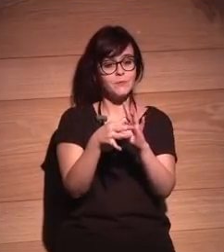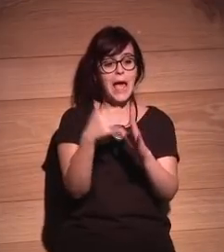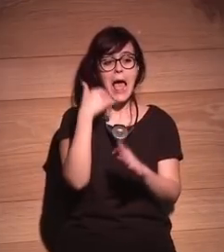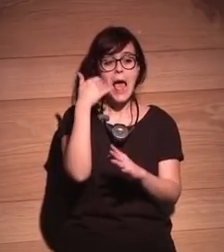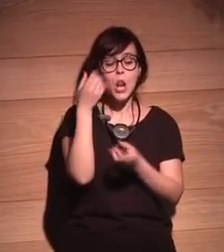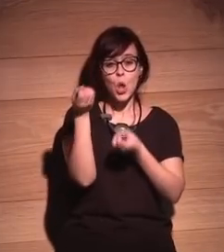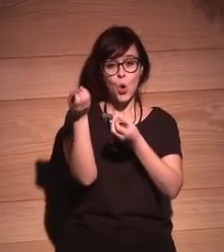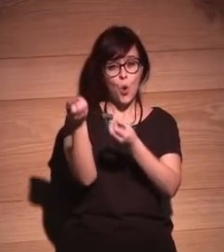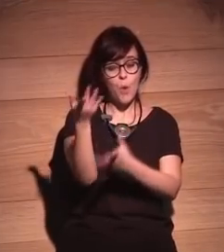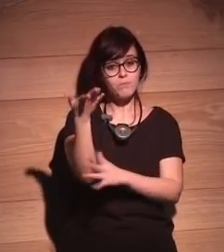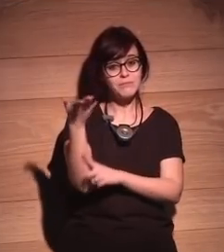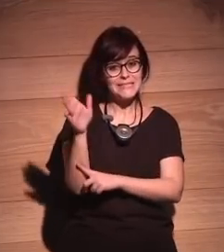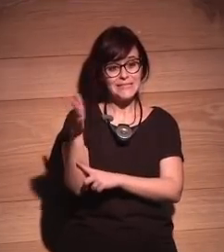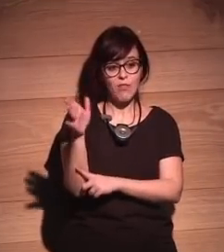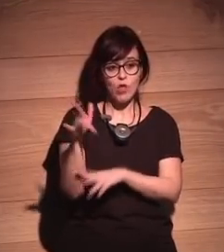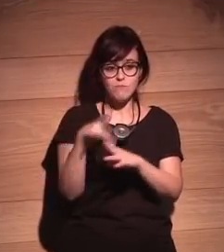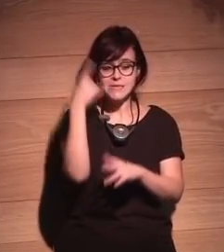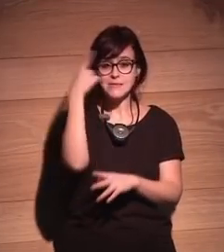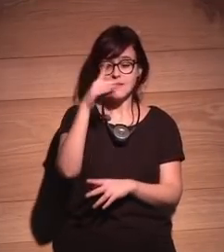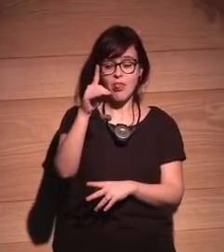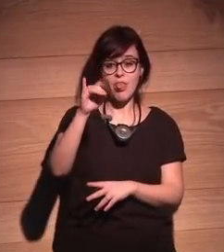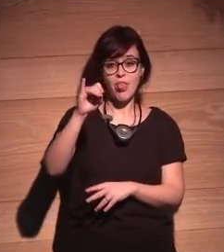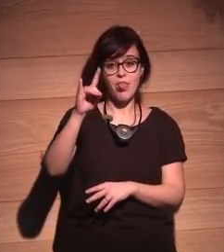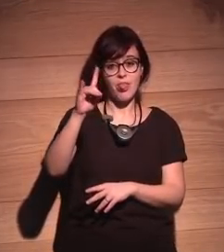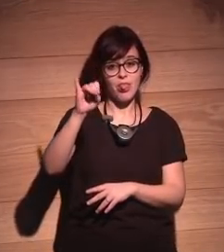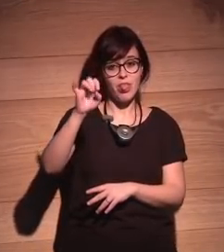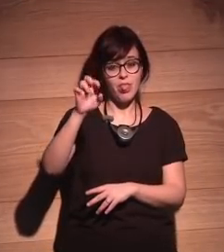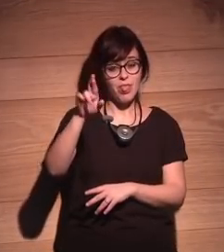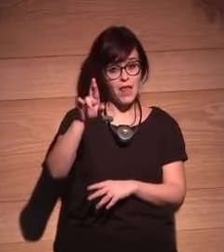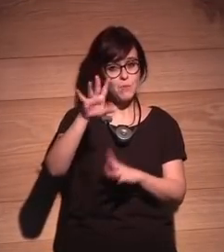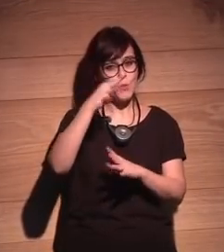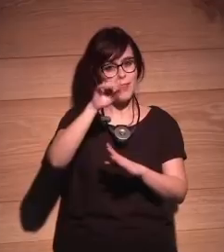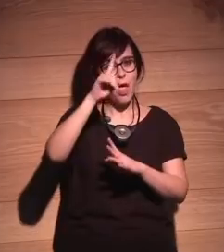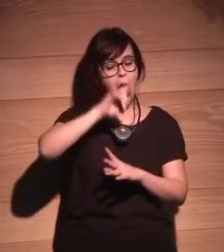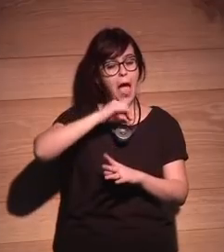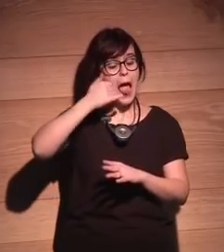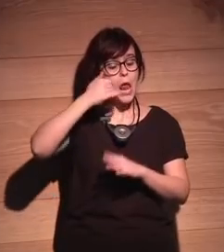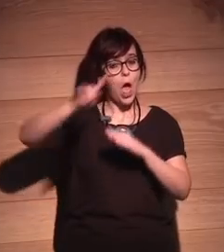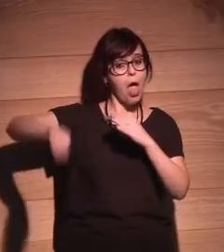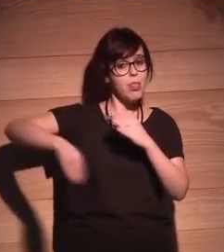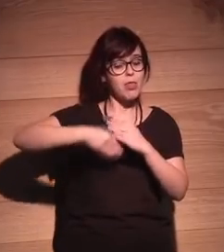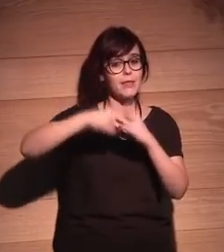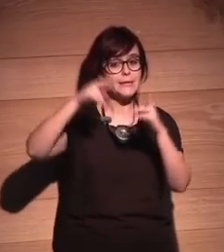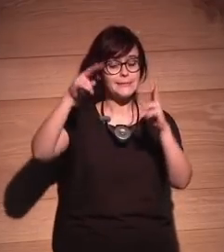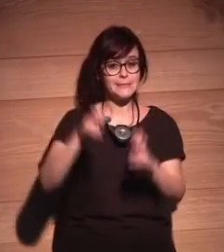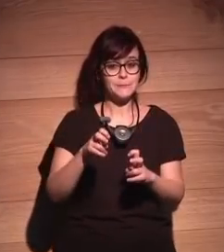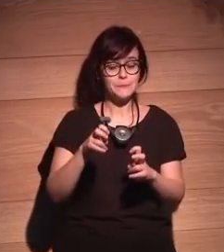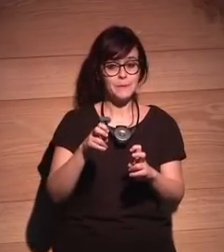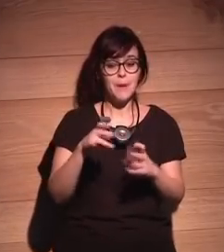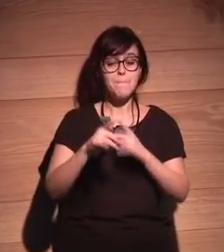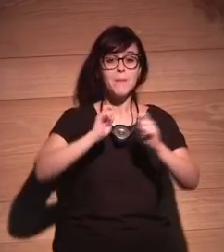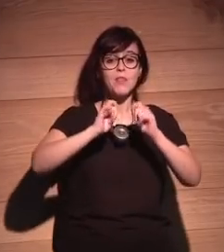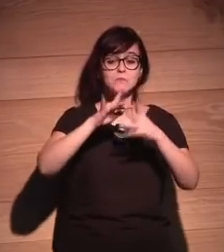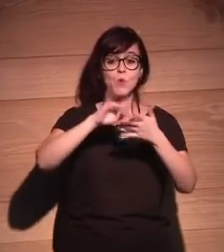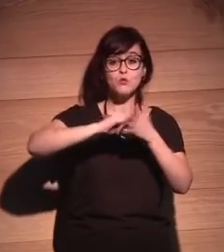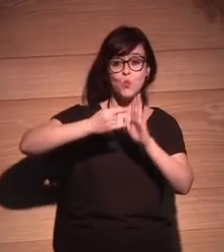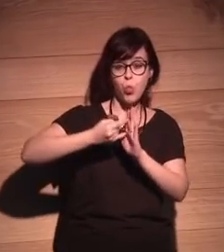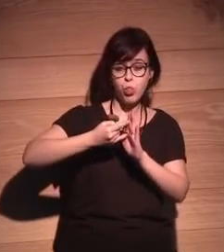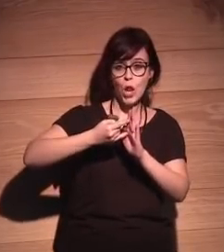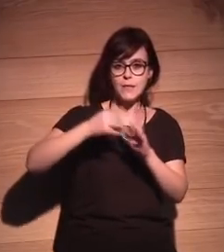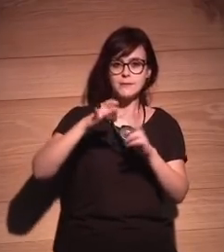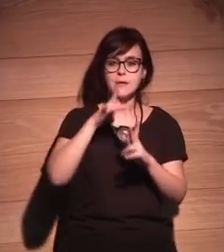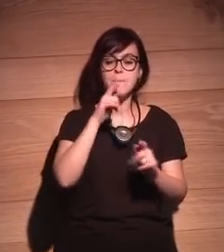que tú mencionaste en tu presentación y que yo sé que Didier también, si puedes añadir, sobre el periodismo de